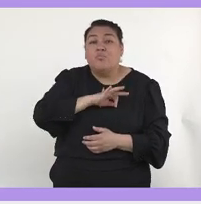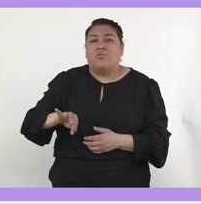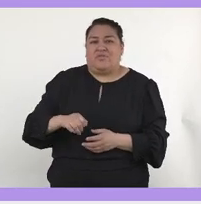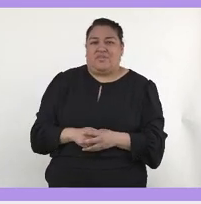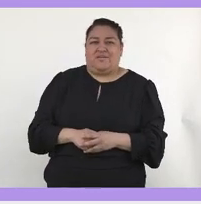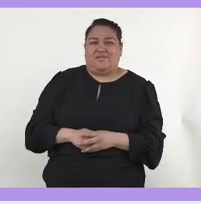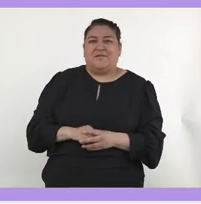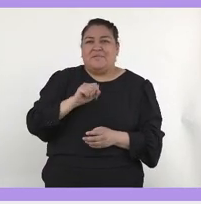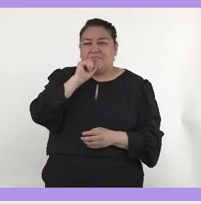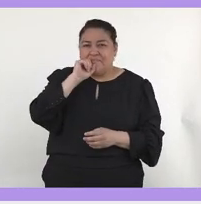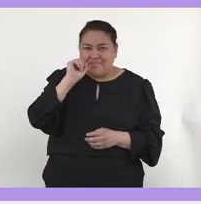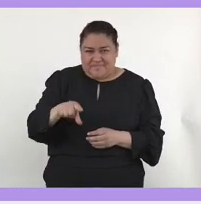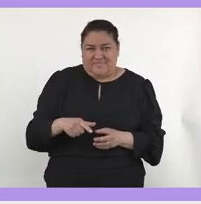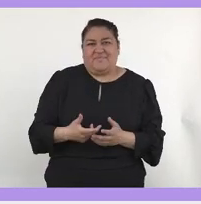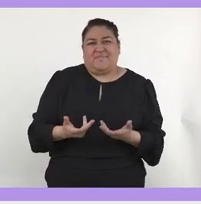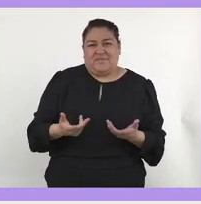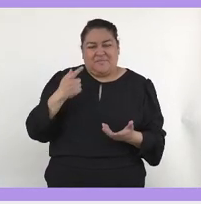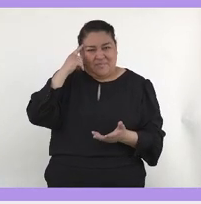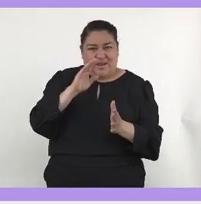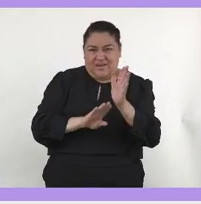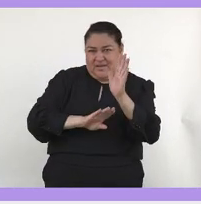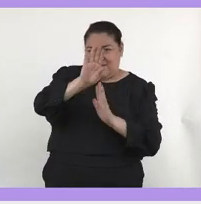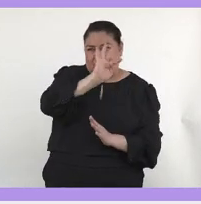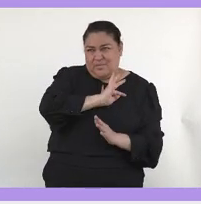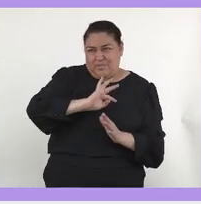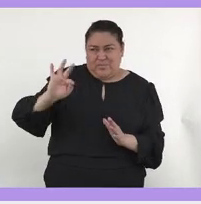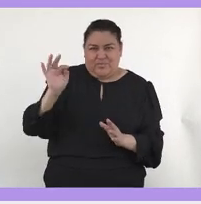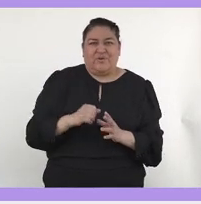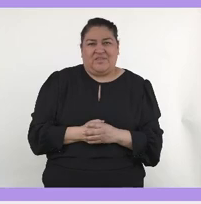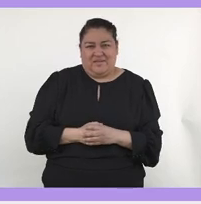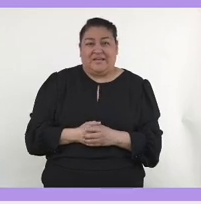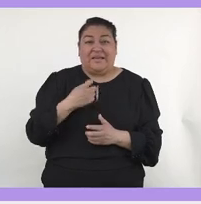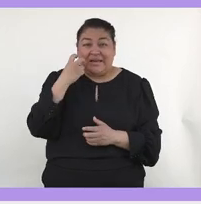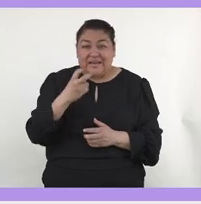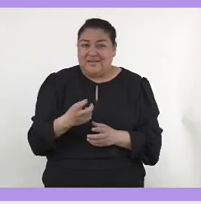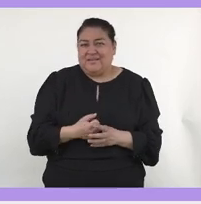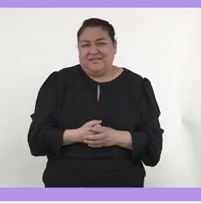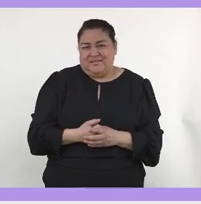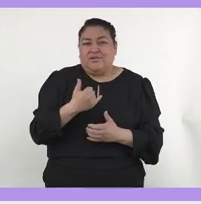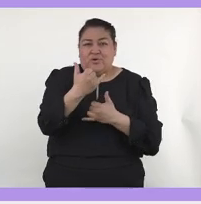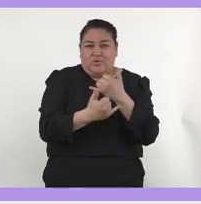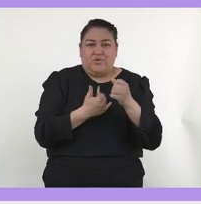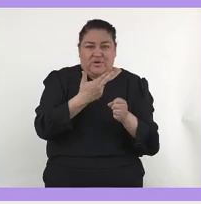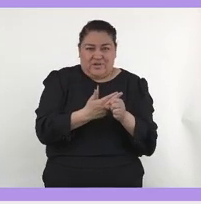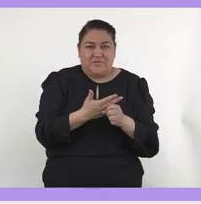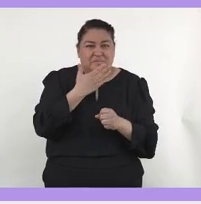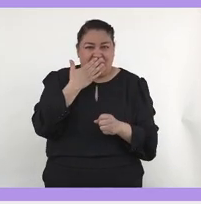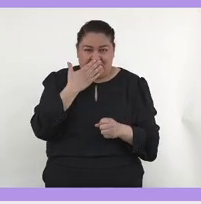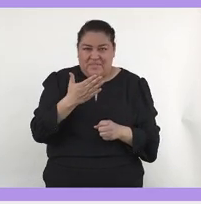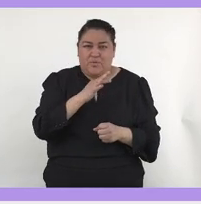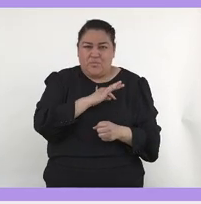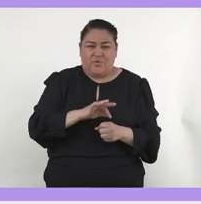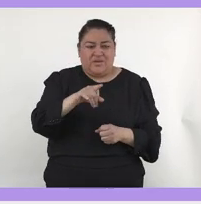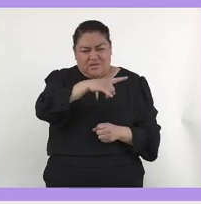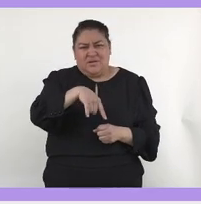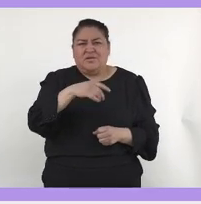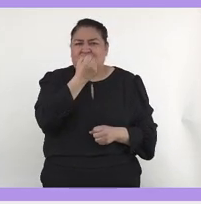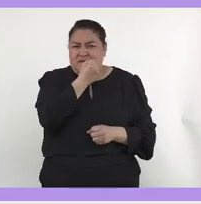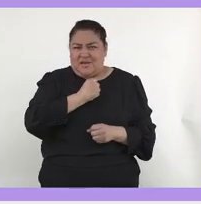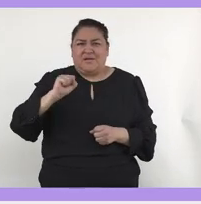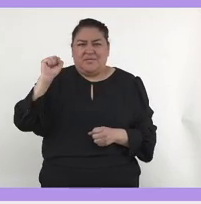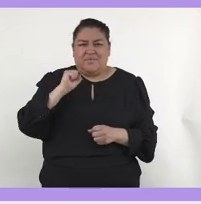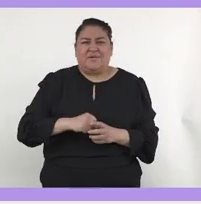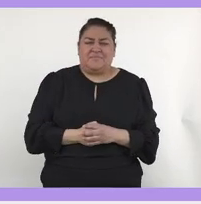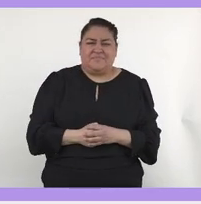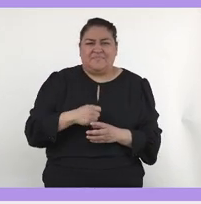soñar con ser futbolistas profesionales y el talento de las futbolistas hoy hoy Dónde está el talento en el caso